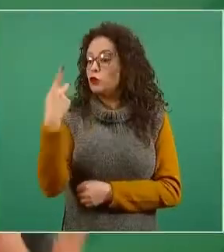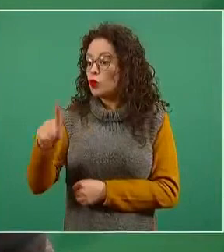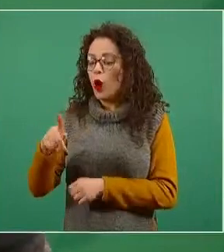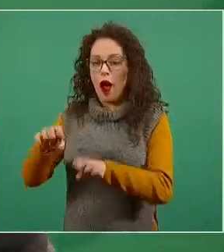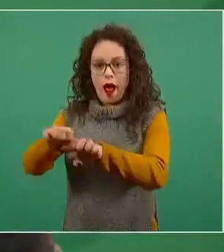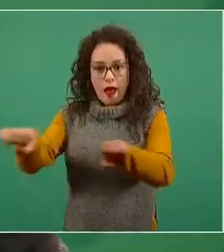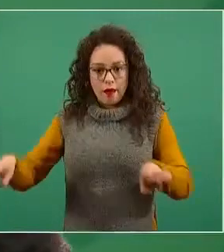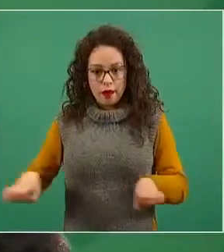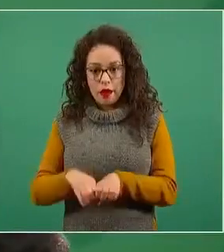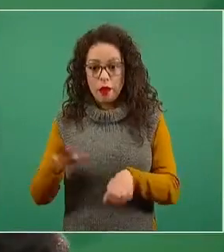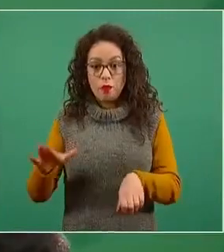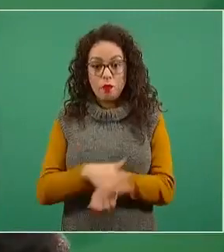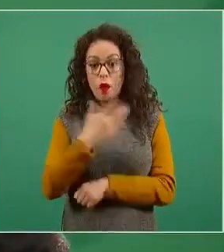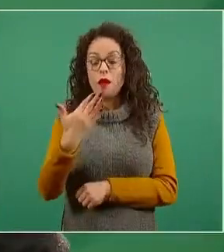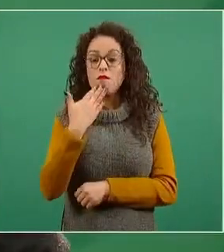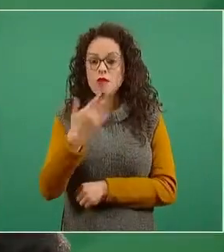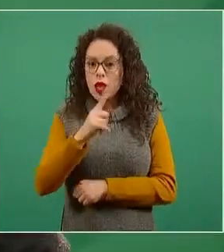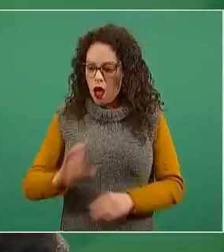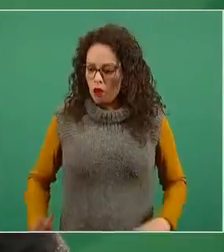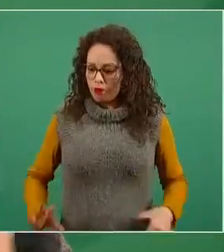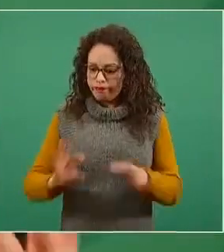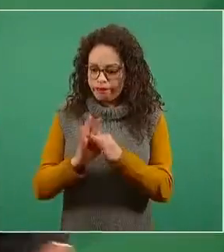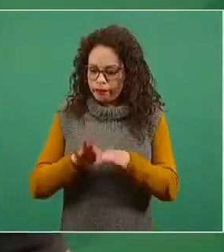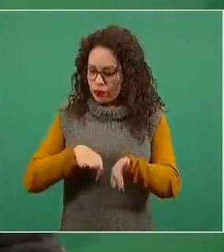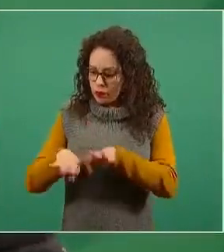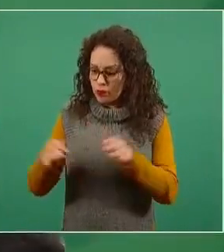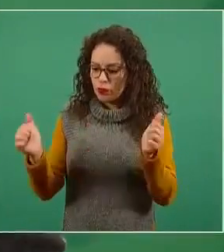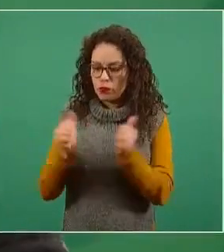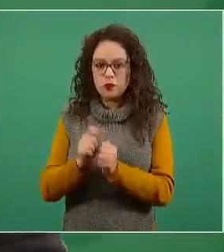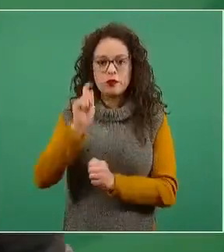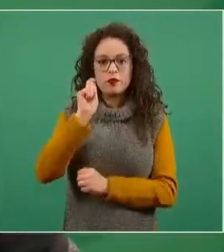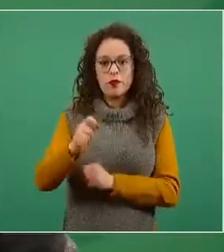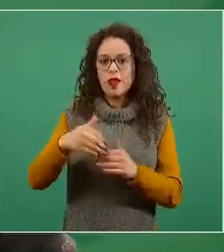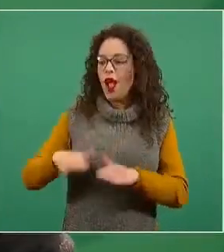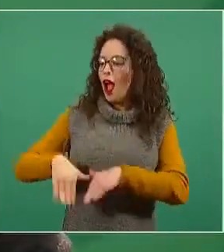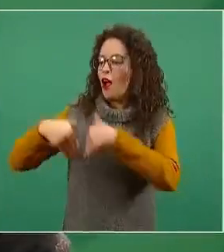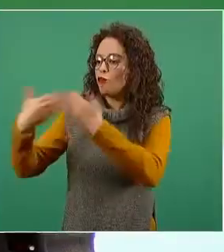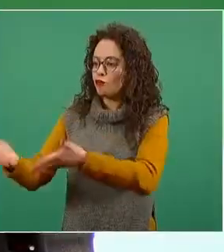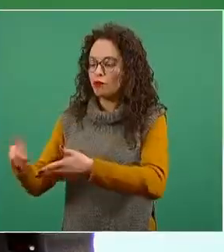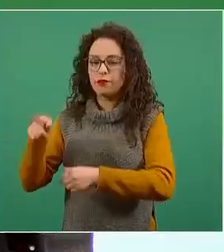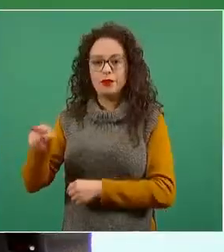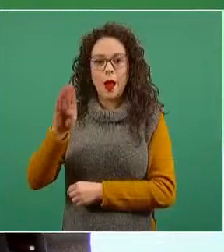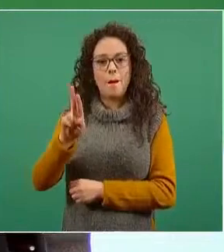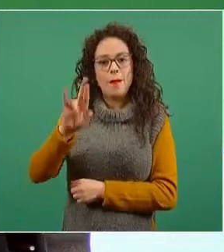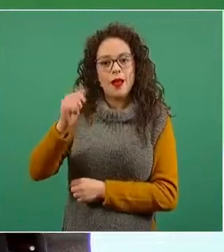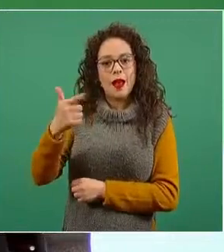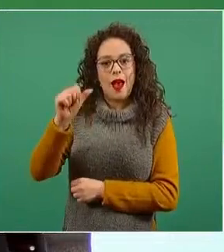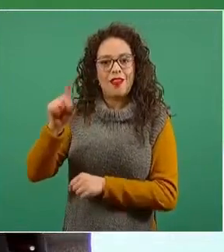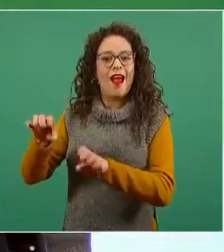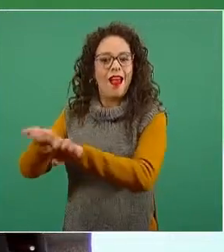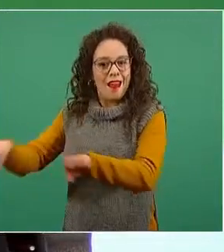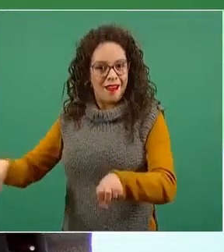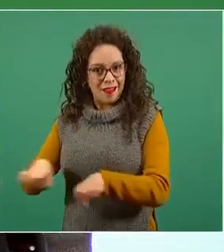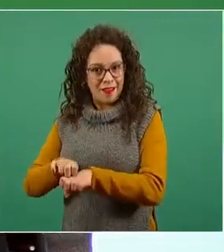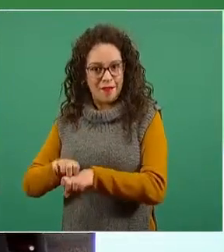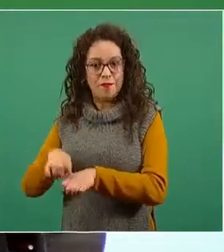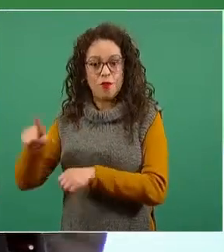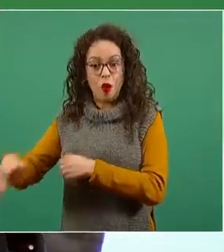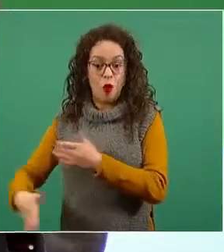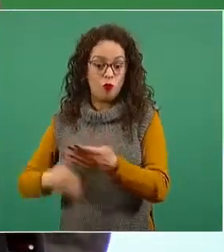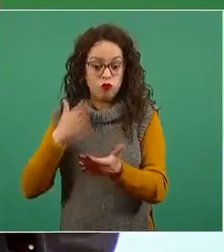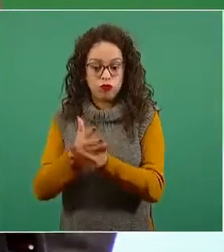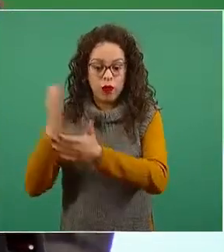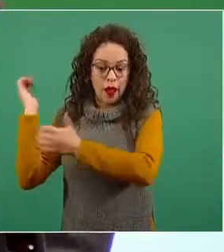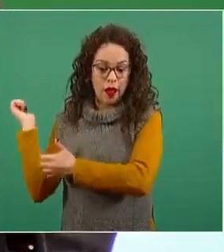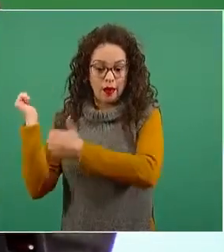perfectamente con el personal de las brigadas externas, vamos a decir, externas a los hospitales que llegaban con el